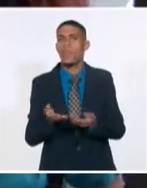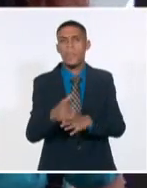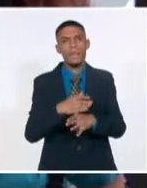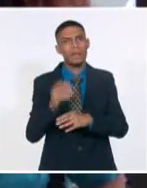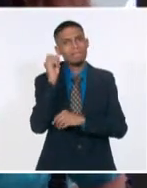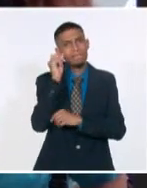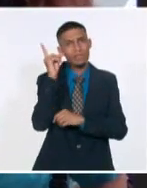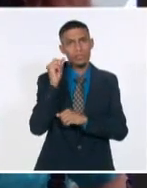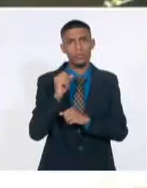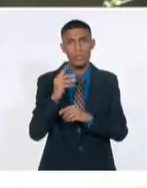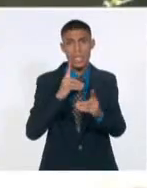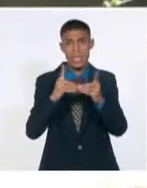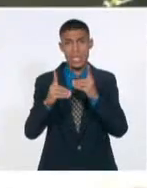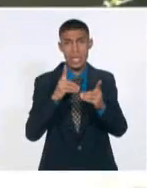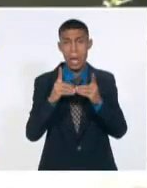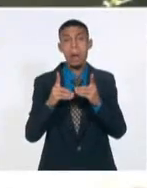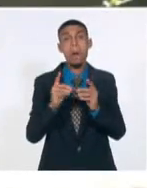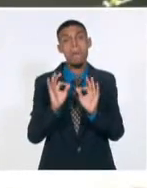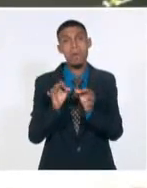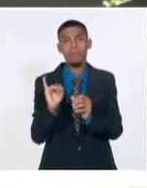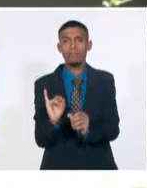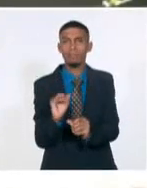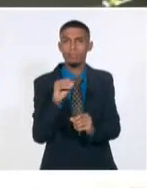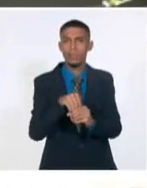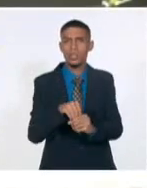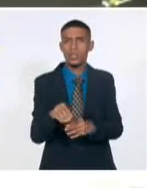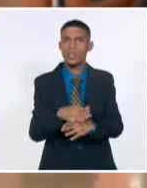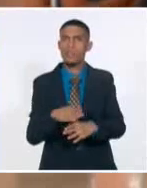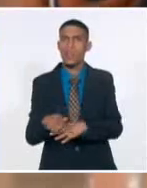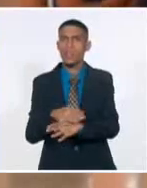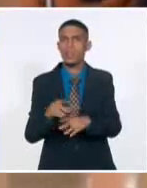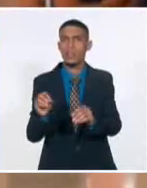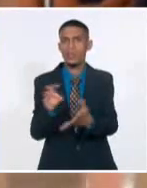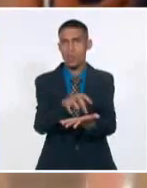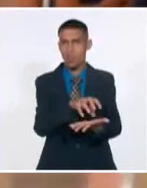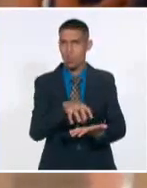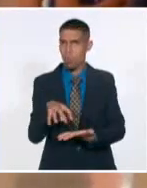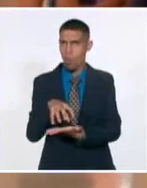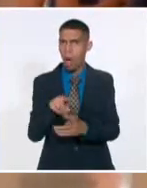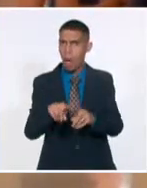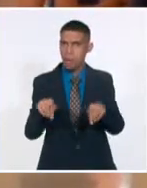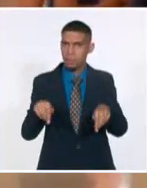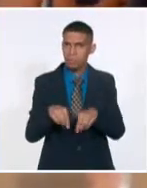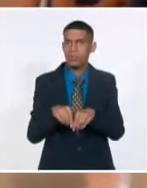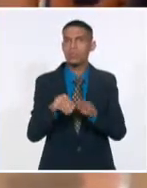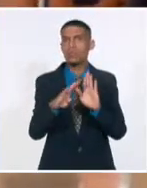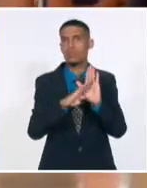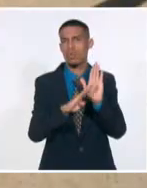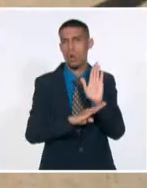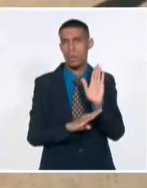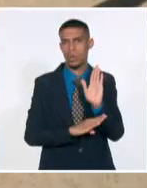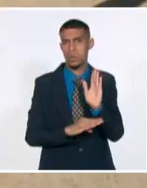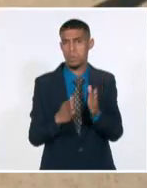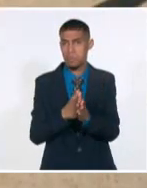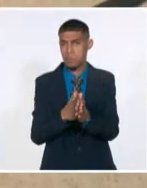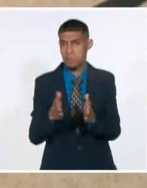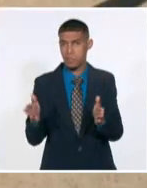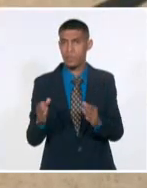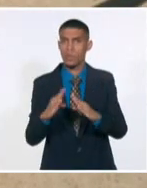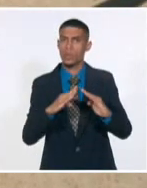el diálogo propició insertar los espacios fijos del Centro Navarro Luna en la programación extensionista de la